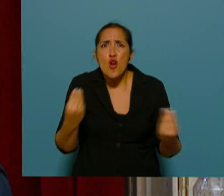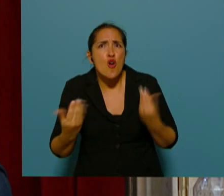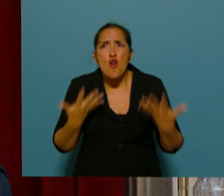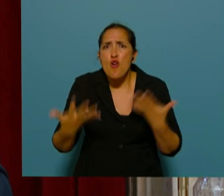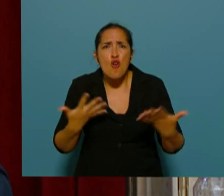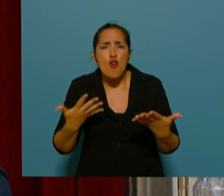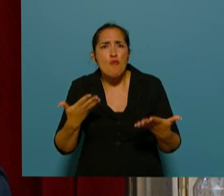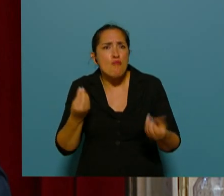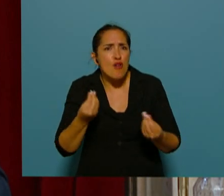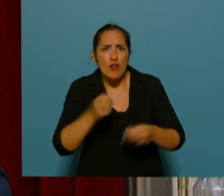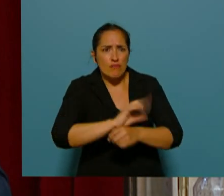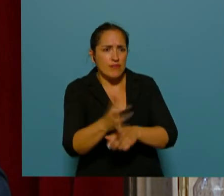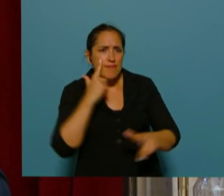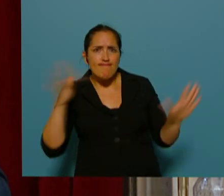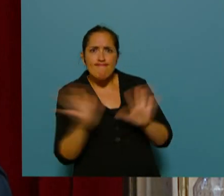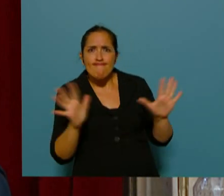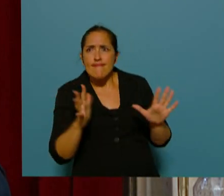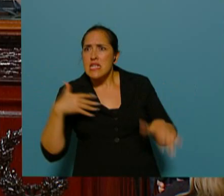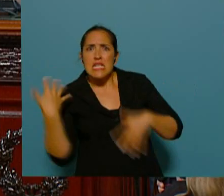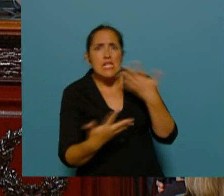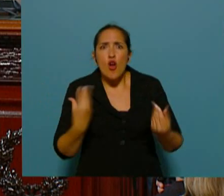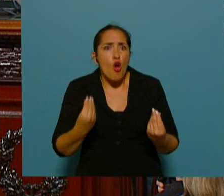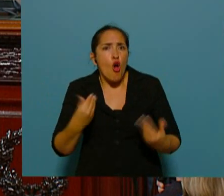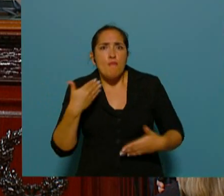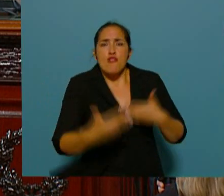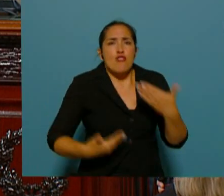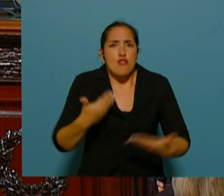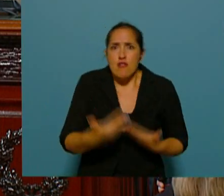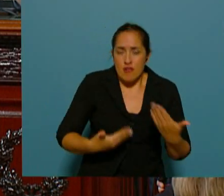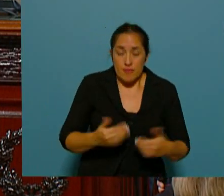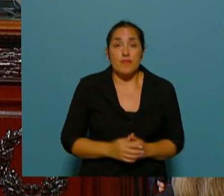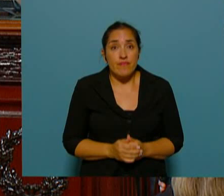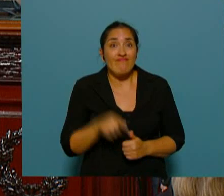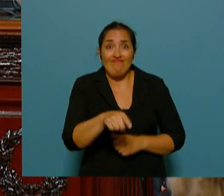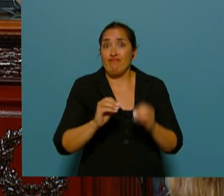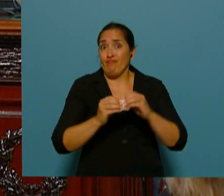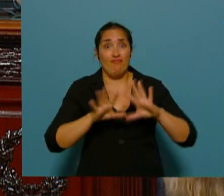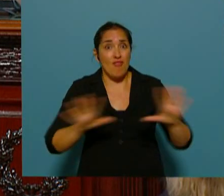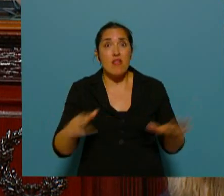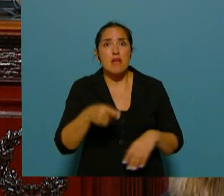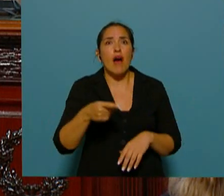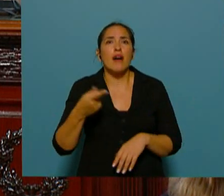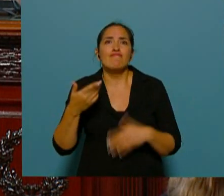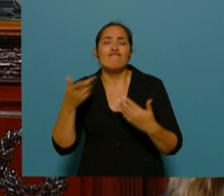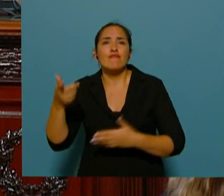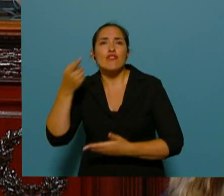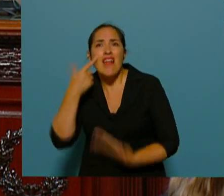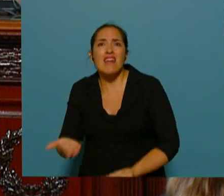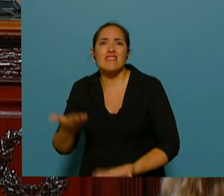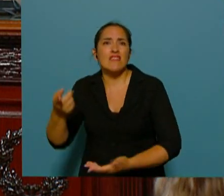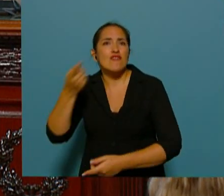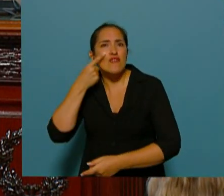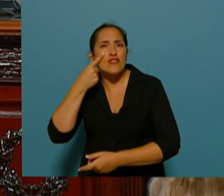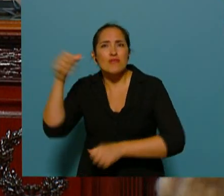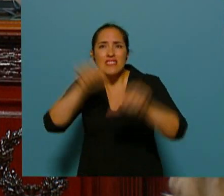una situación inesperada y caótica. Crisis en la cual el conocimiento científico para abordarla